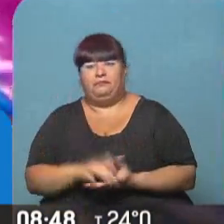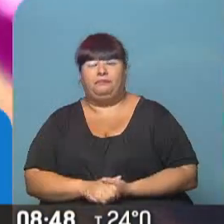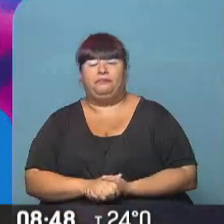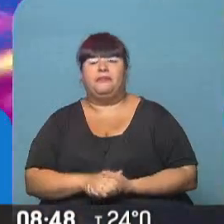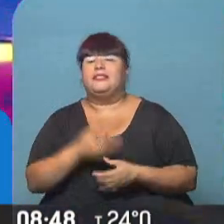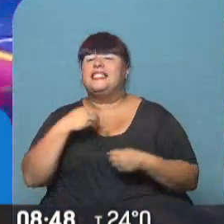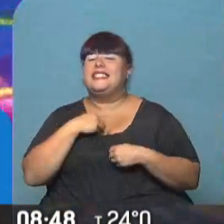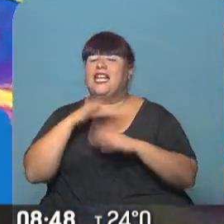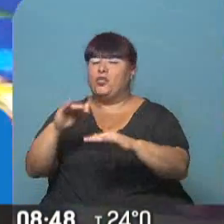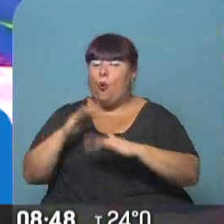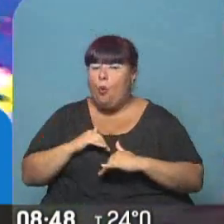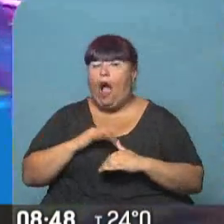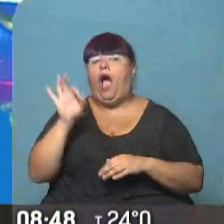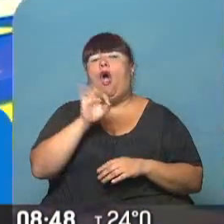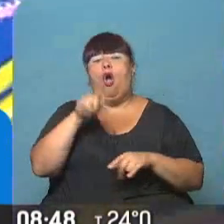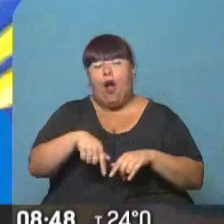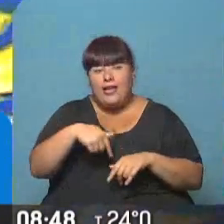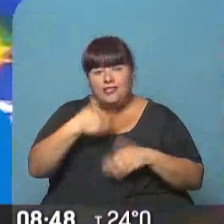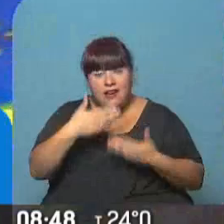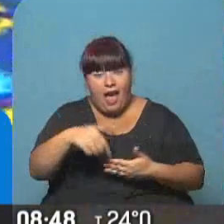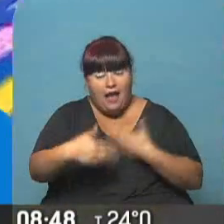o siente lo mismo o a partir de esto